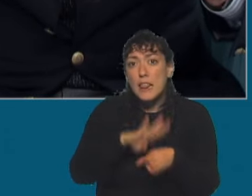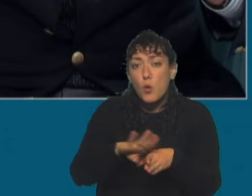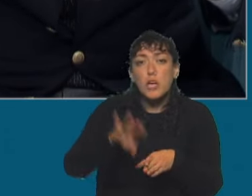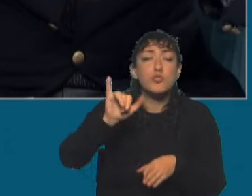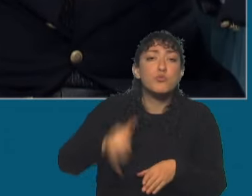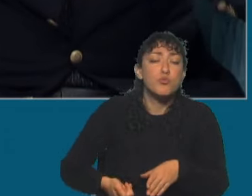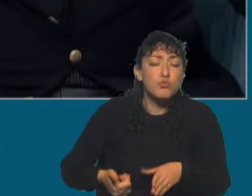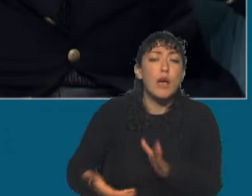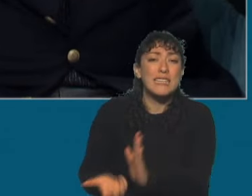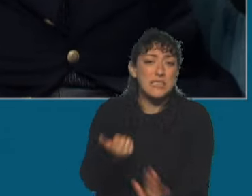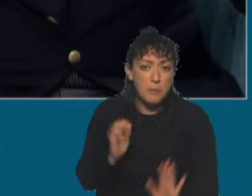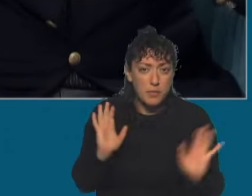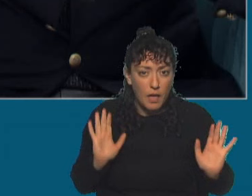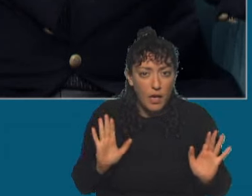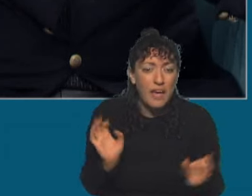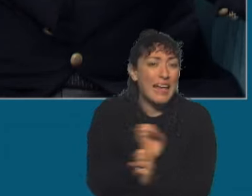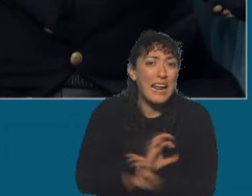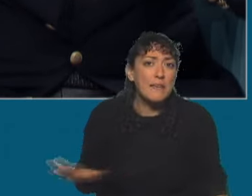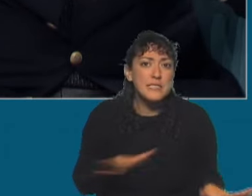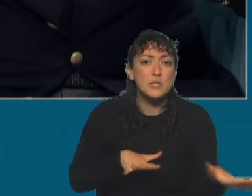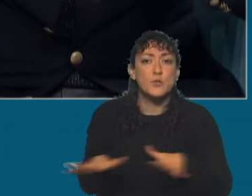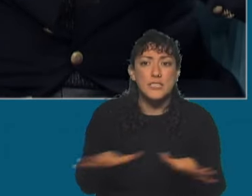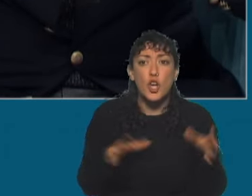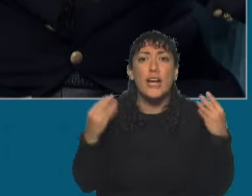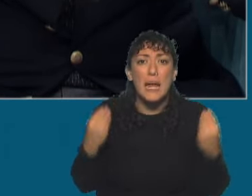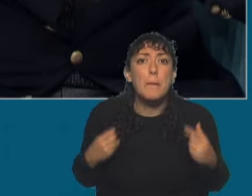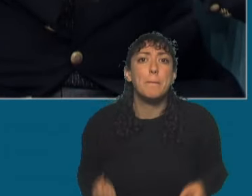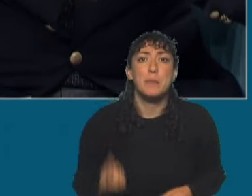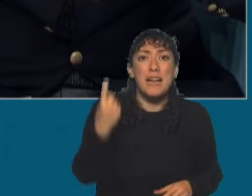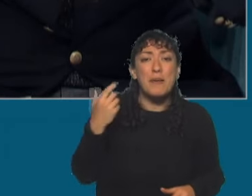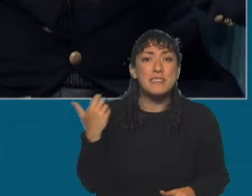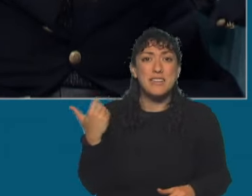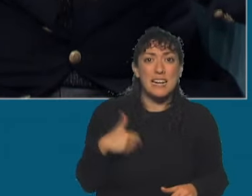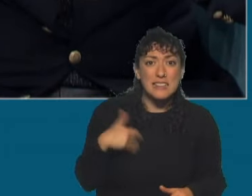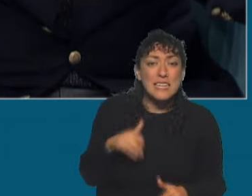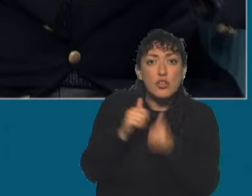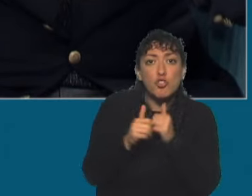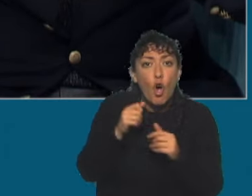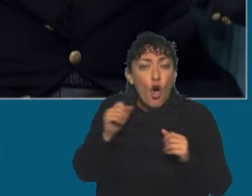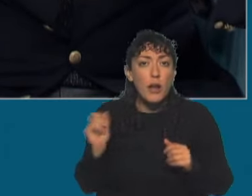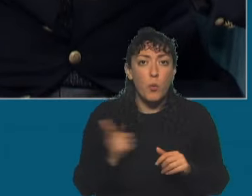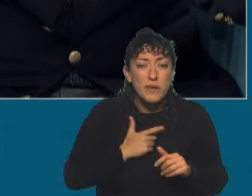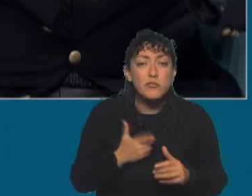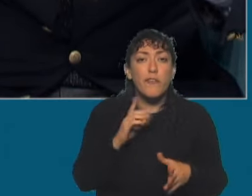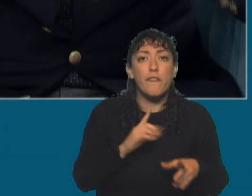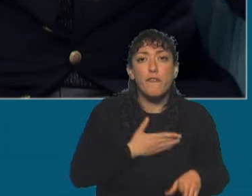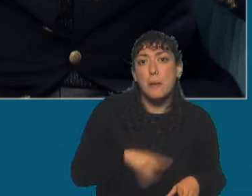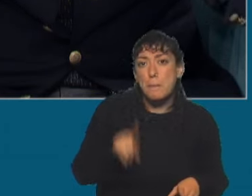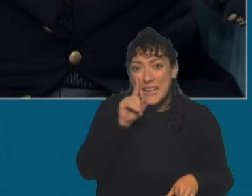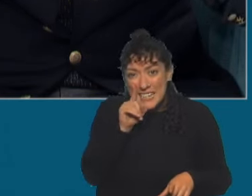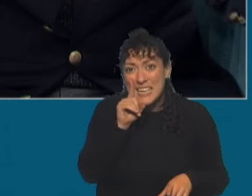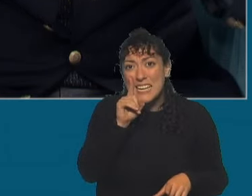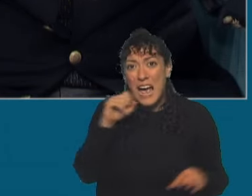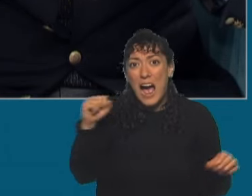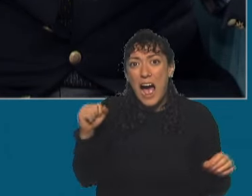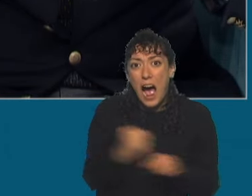legitimó, pero además con un hecho más grave todavía, es la primera vez en la historia del país que un acuerdo con el fondo es